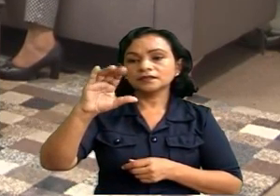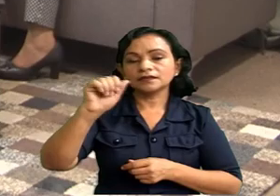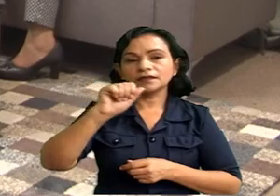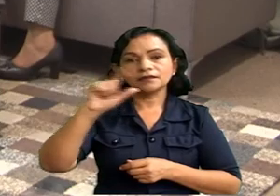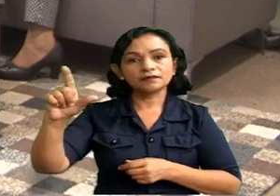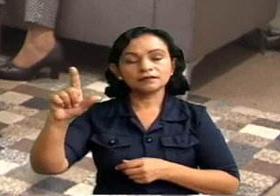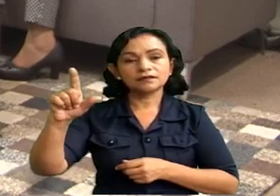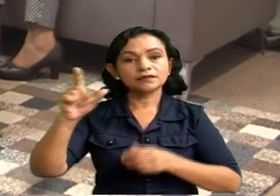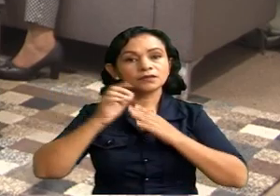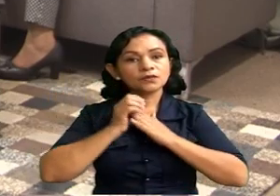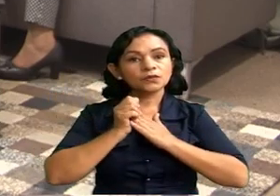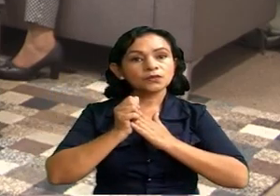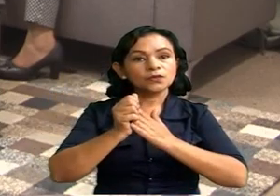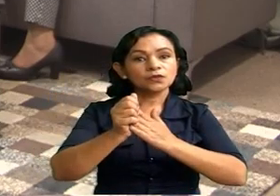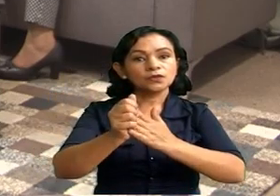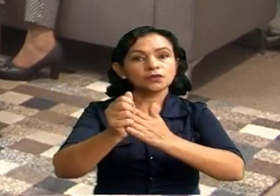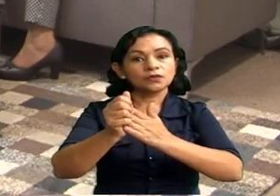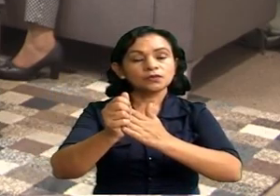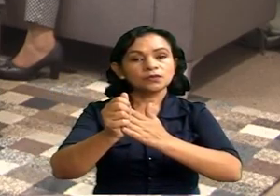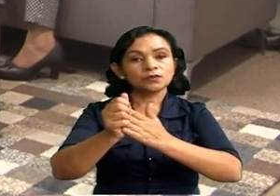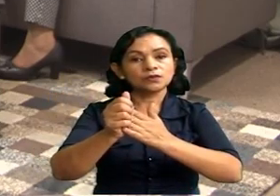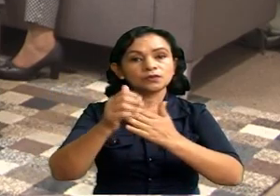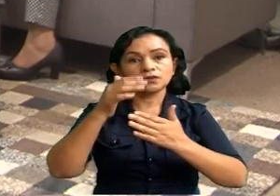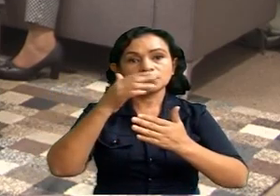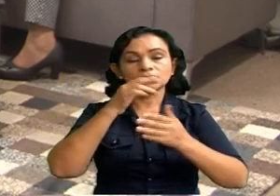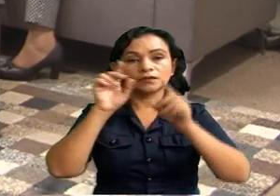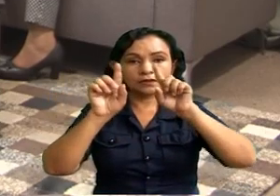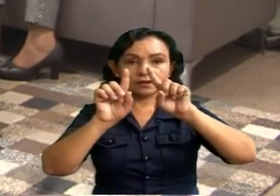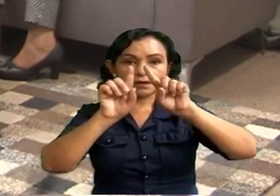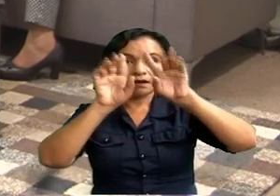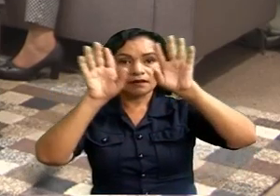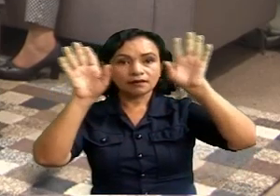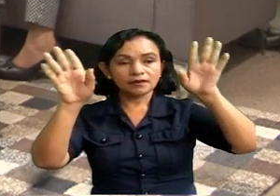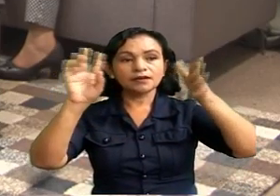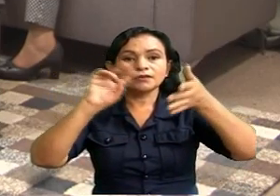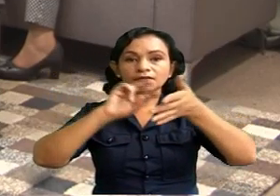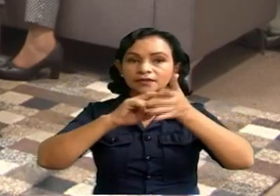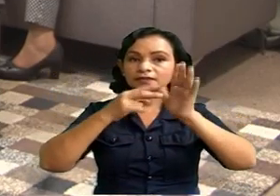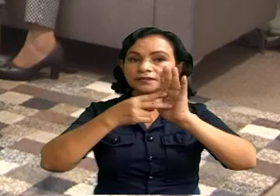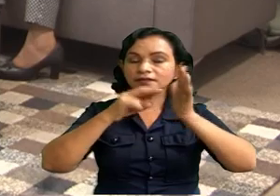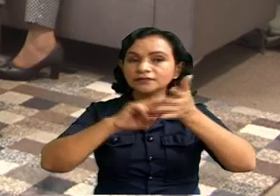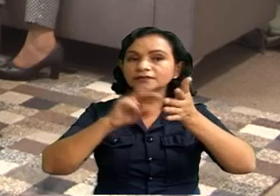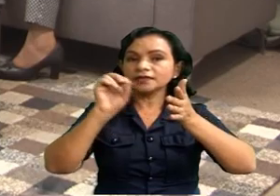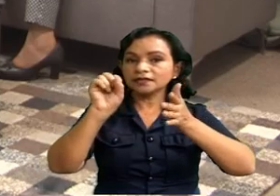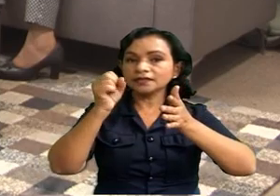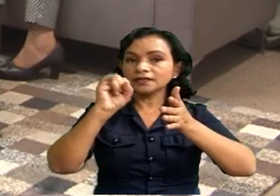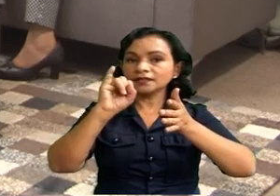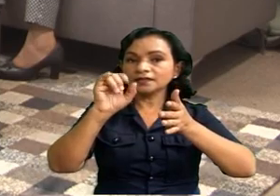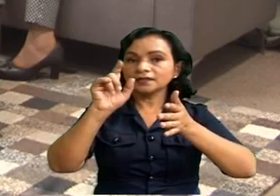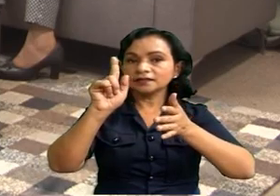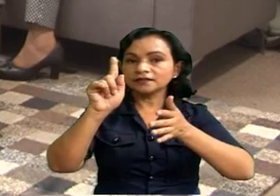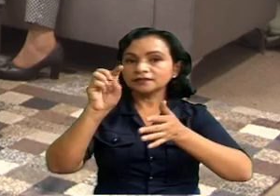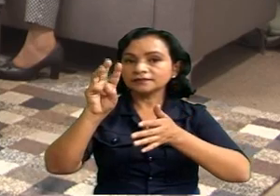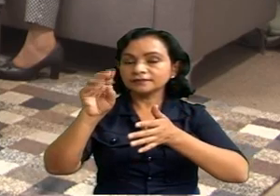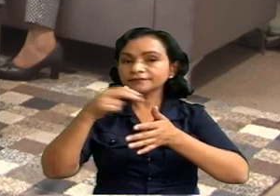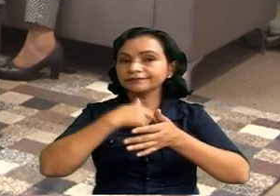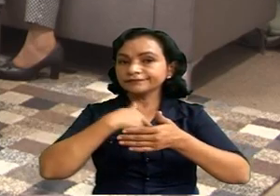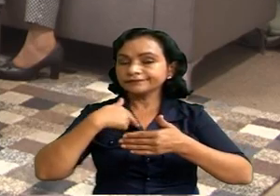un dirigente revolucionario que está claro de lo que significa el sistema. Exacto. Sistema que estamos en